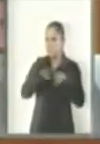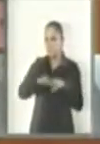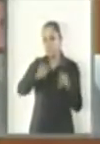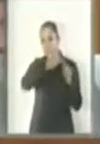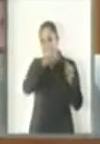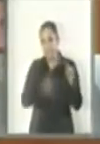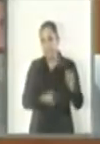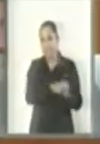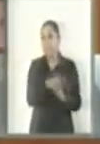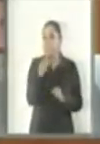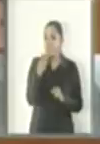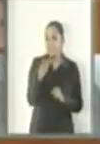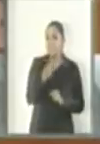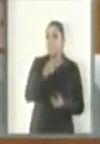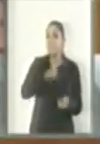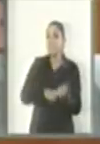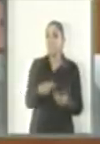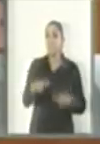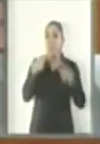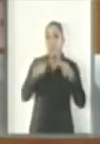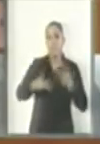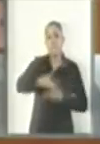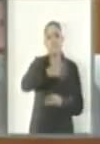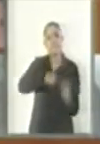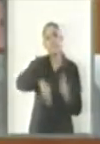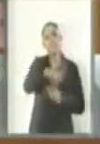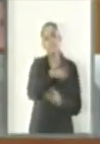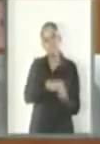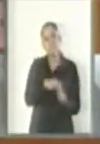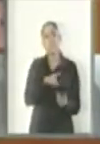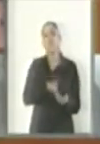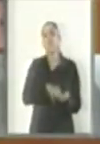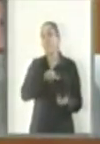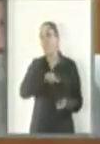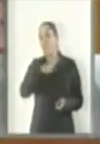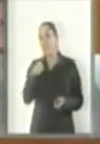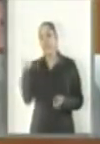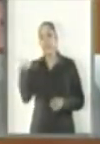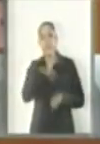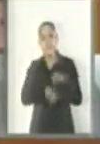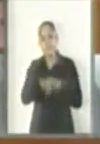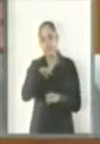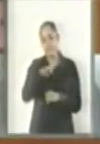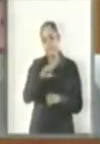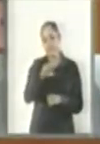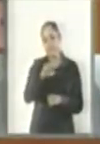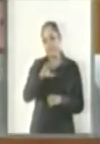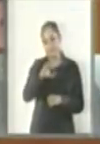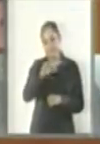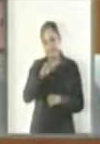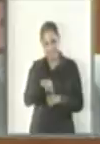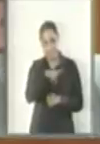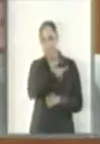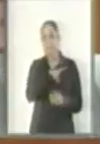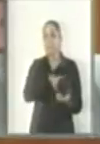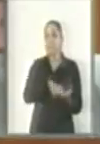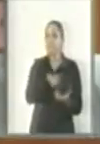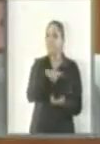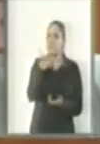este negocio dio pauta para que la empresa Mexichem buscara